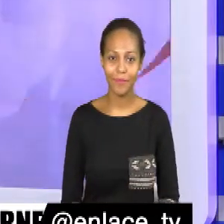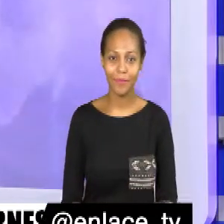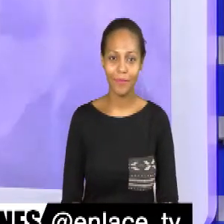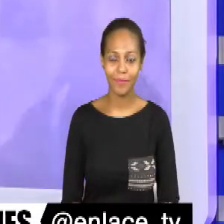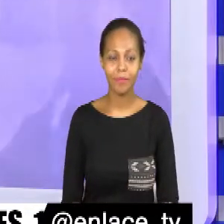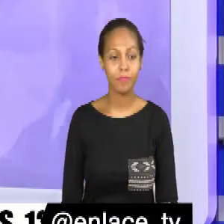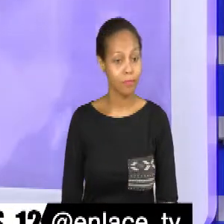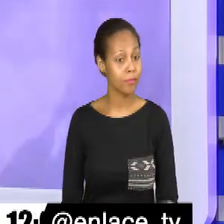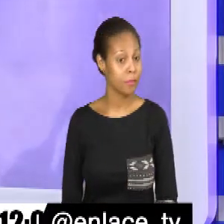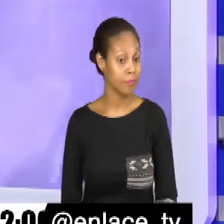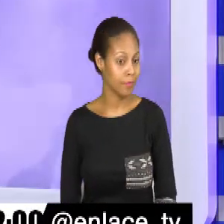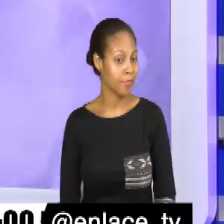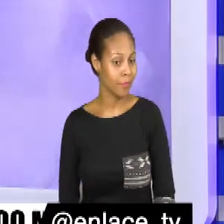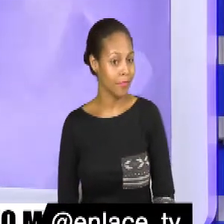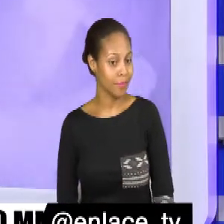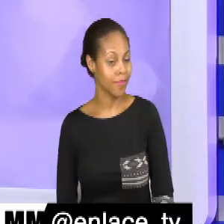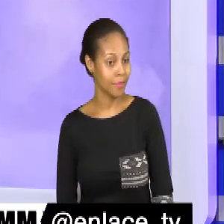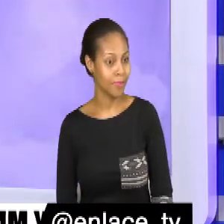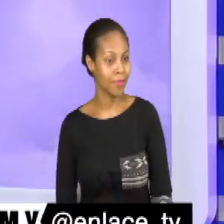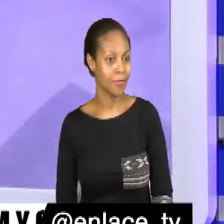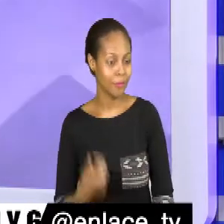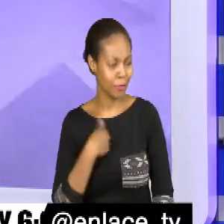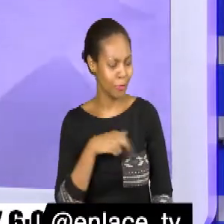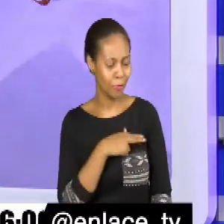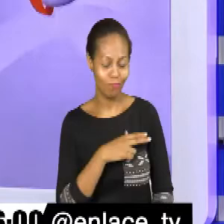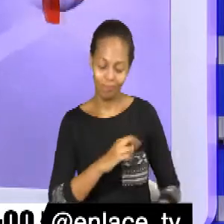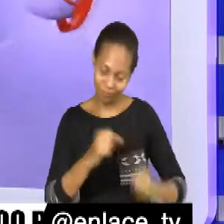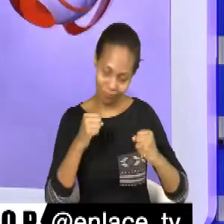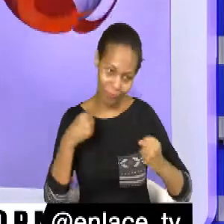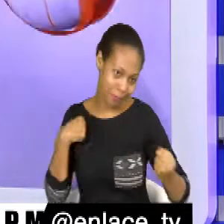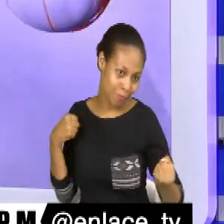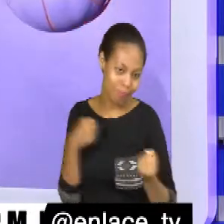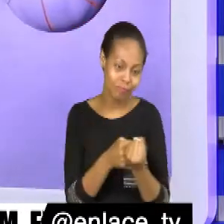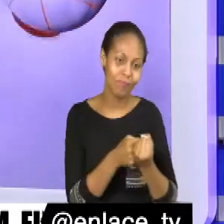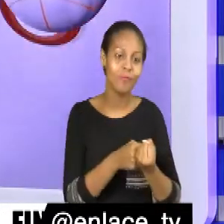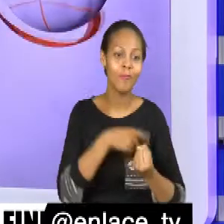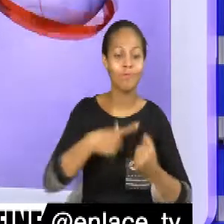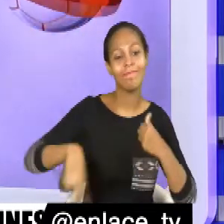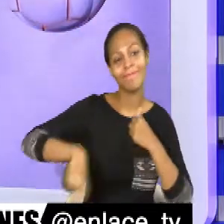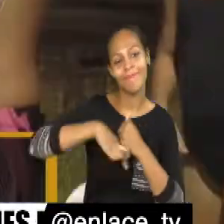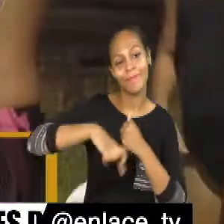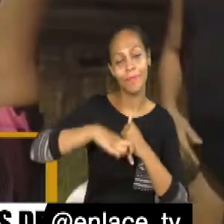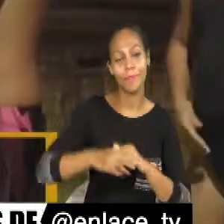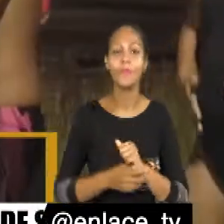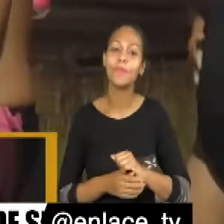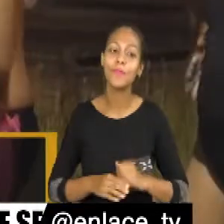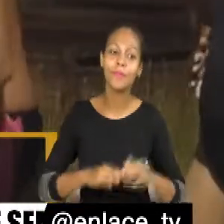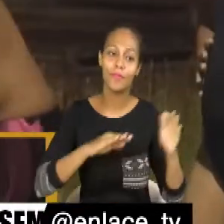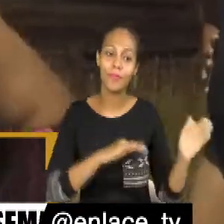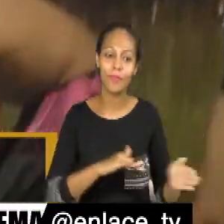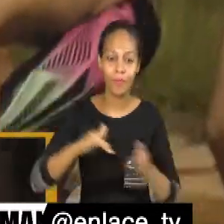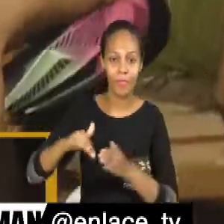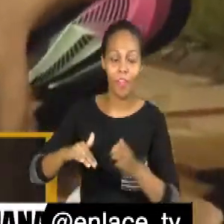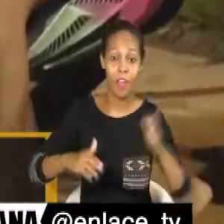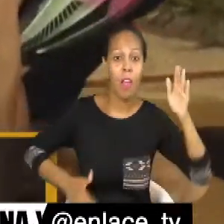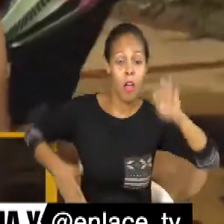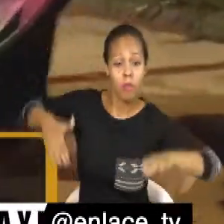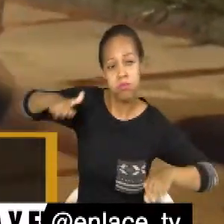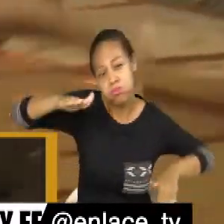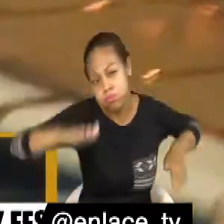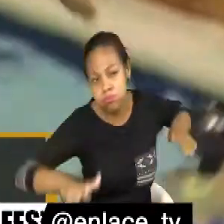Claro que sí, César, estaremos dándole toda la fuerza a nuestra máquina amarilla. Y ahora hablemos de natación, porque 66